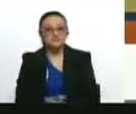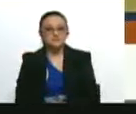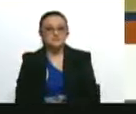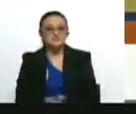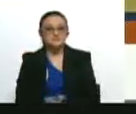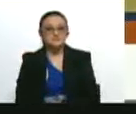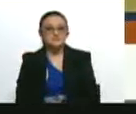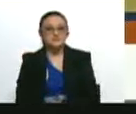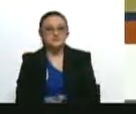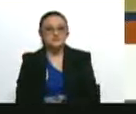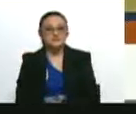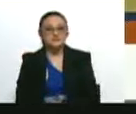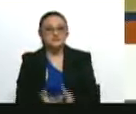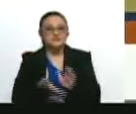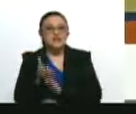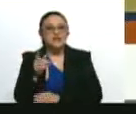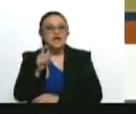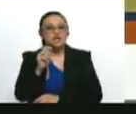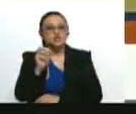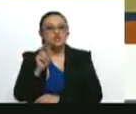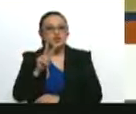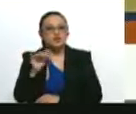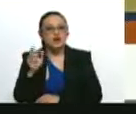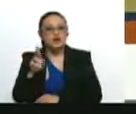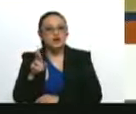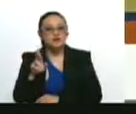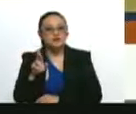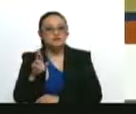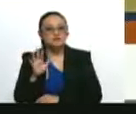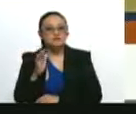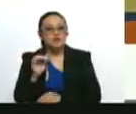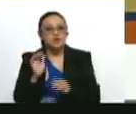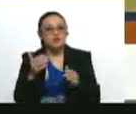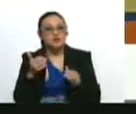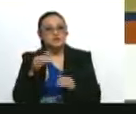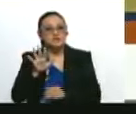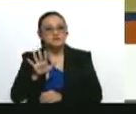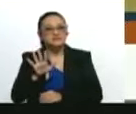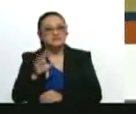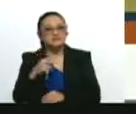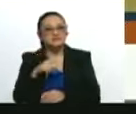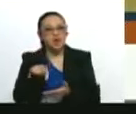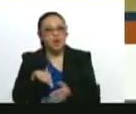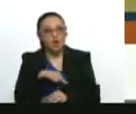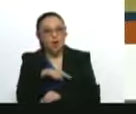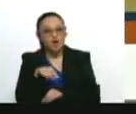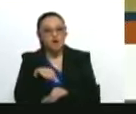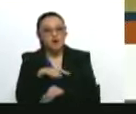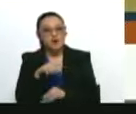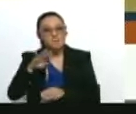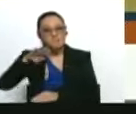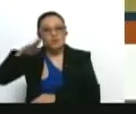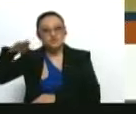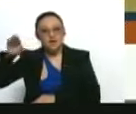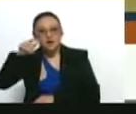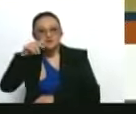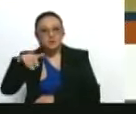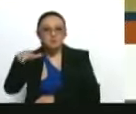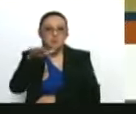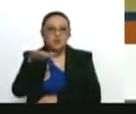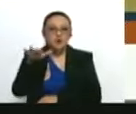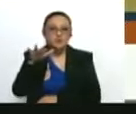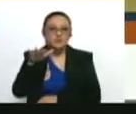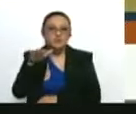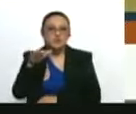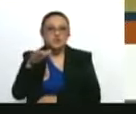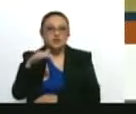y salí a Tobar. Fueron como 15 horas por la montaña, por los pueblos del sur, porque la carretera